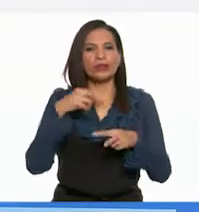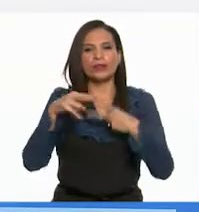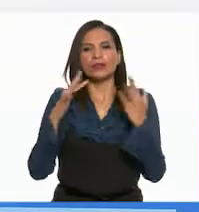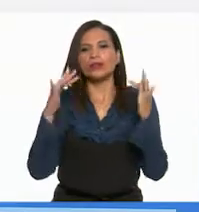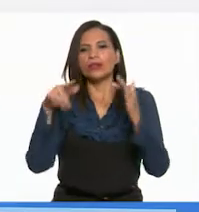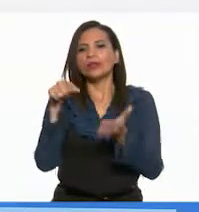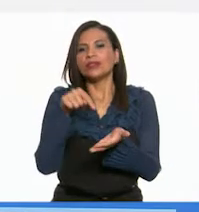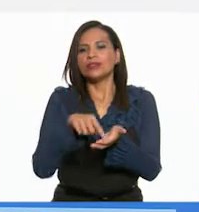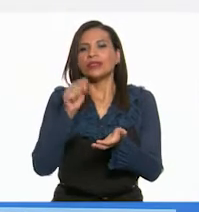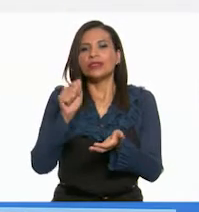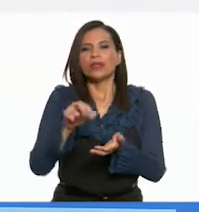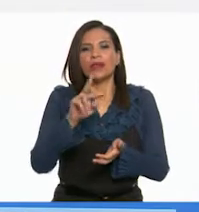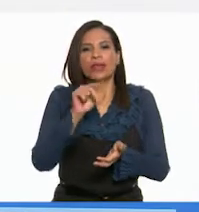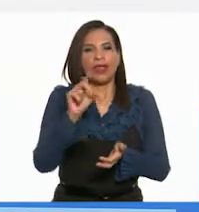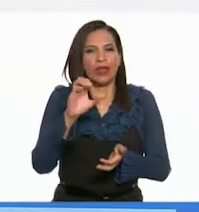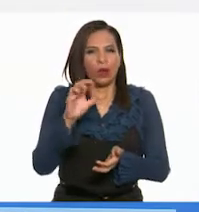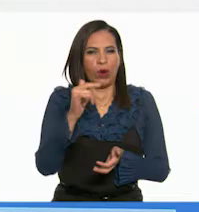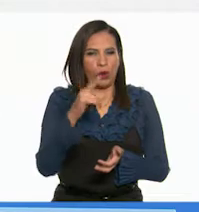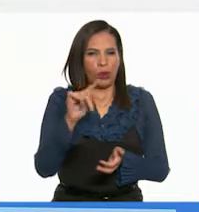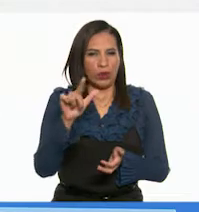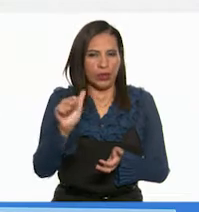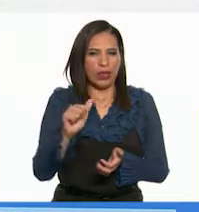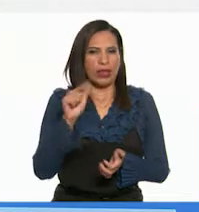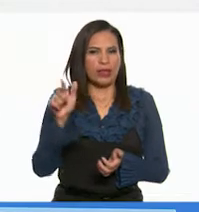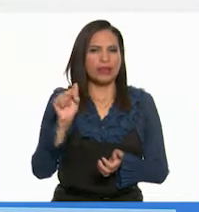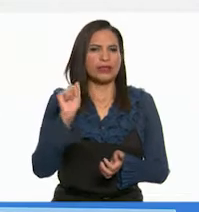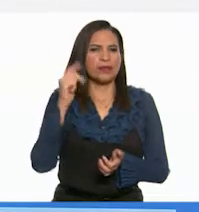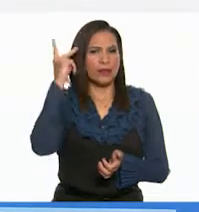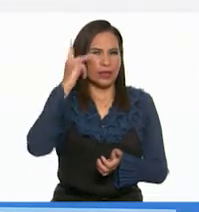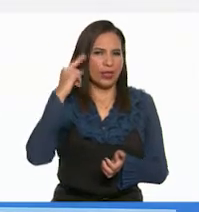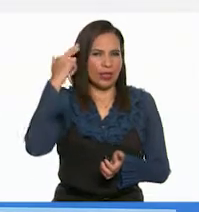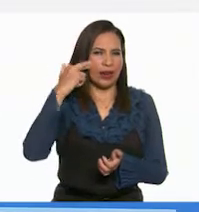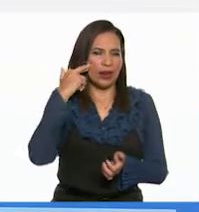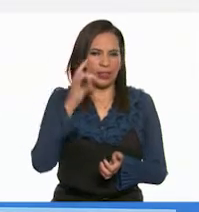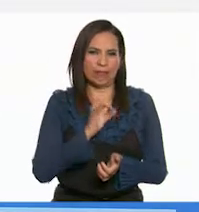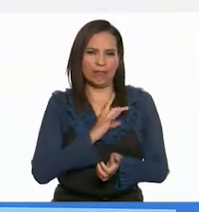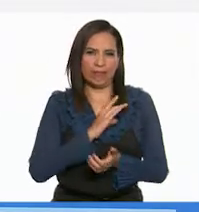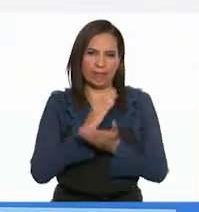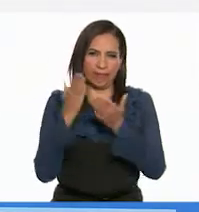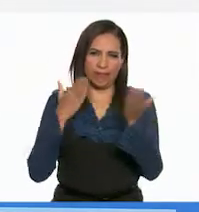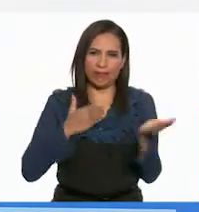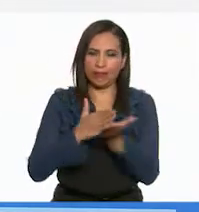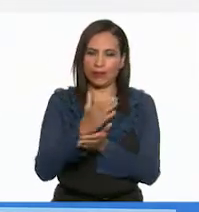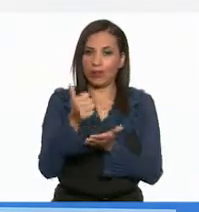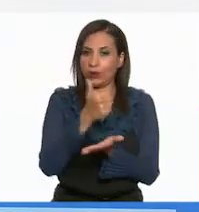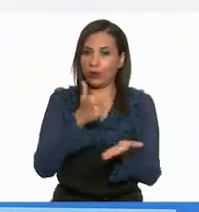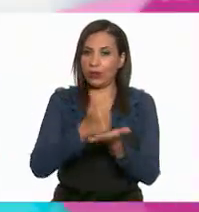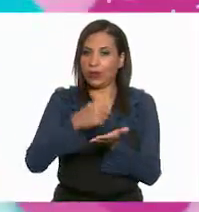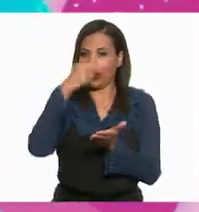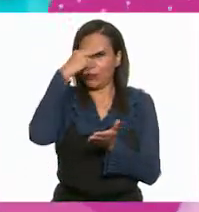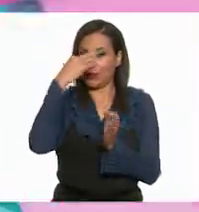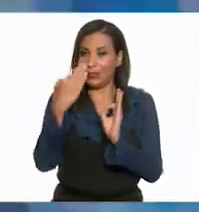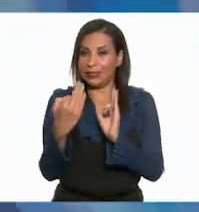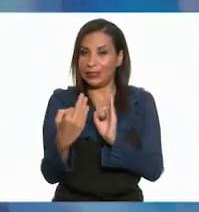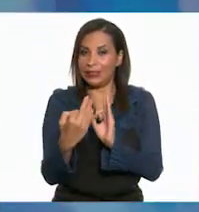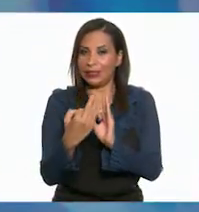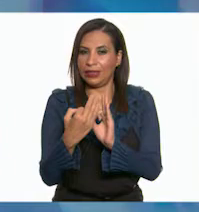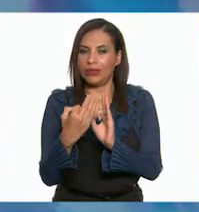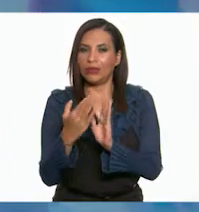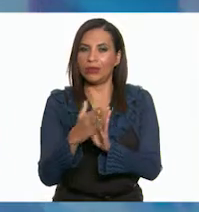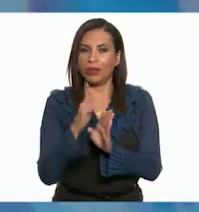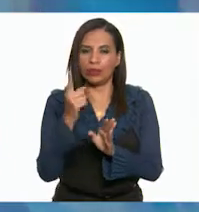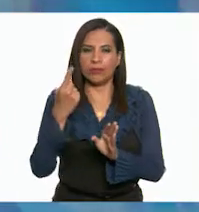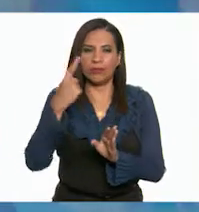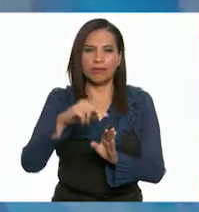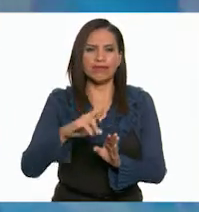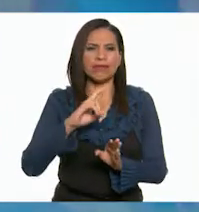Cuautla, el virrey tuvo miedo de que avanzáramos hasta la Ciudad de México, que además ya estaba muy cerca. Así que envió